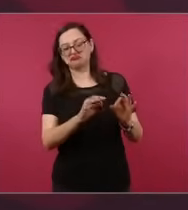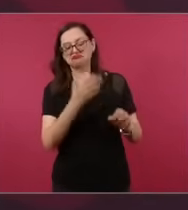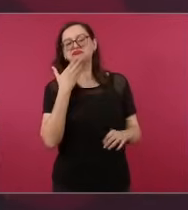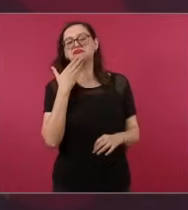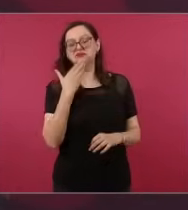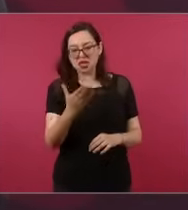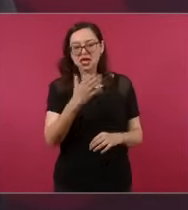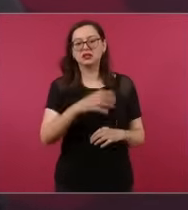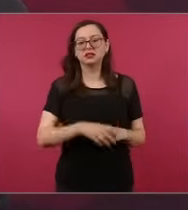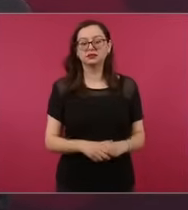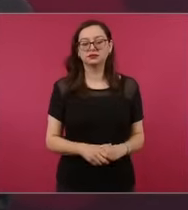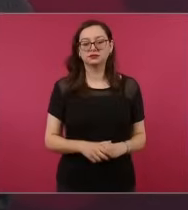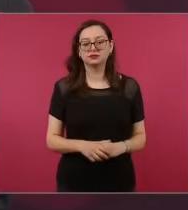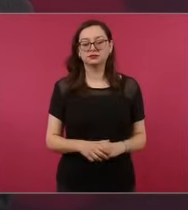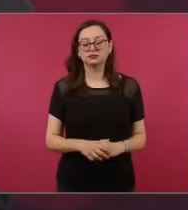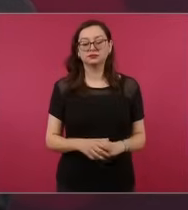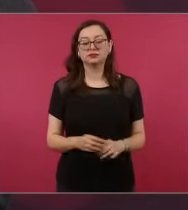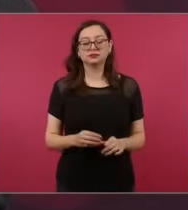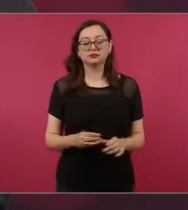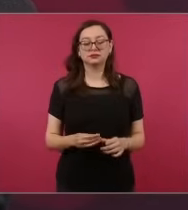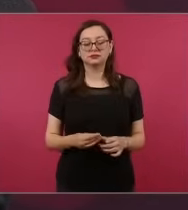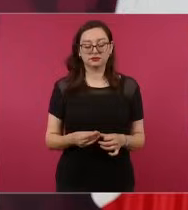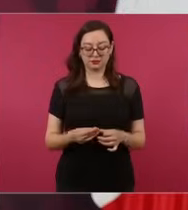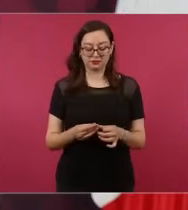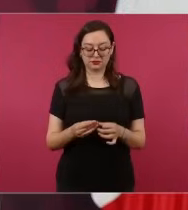empresarios están